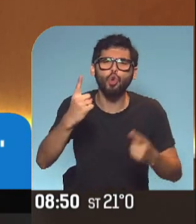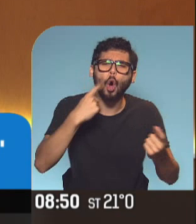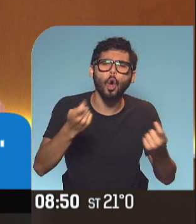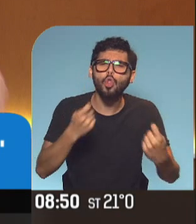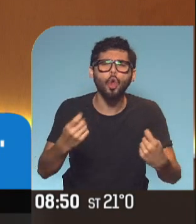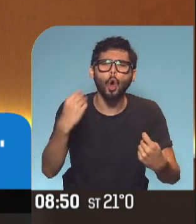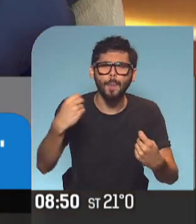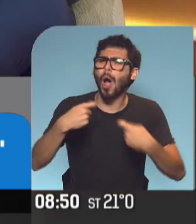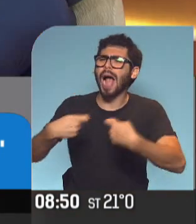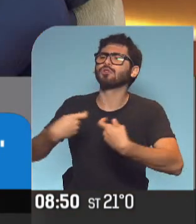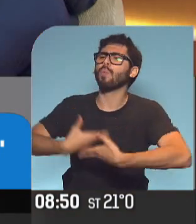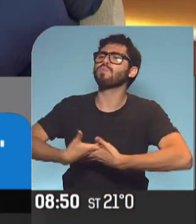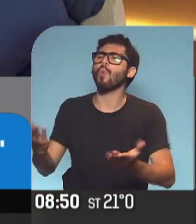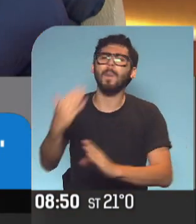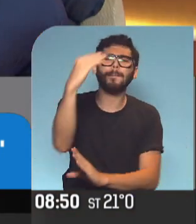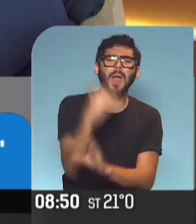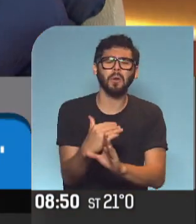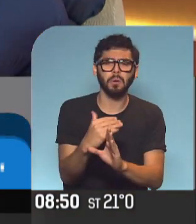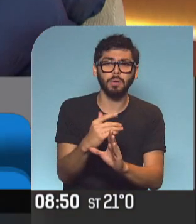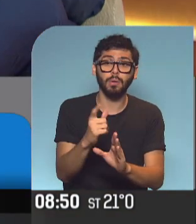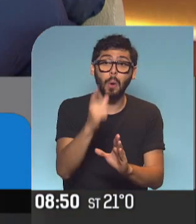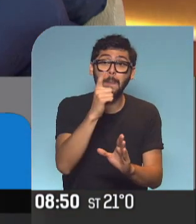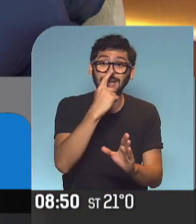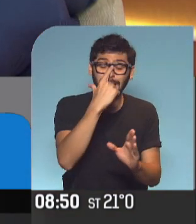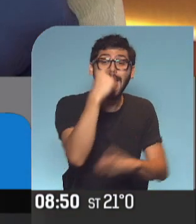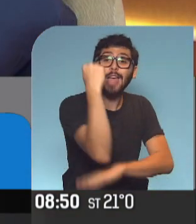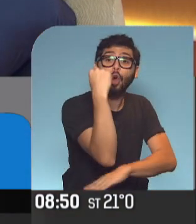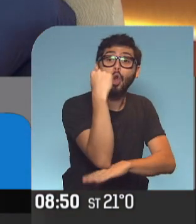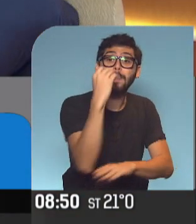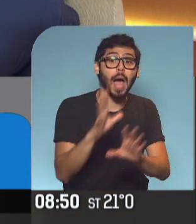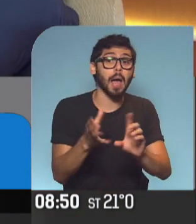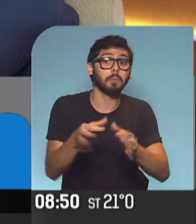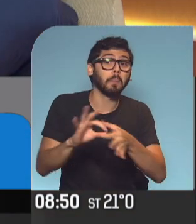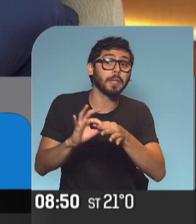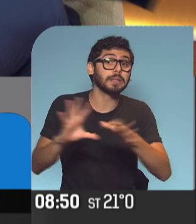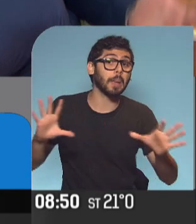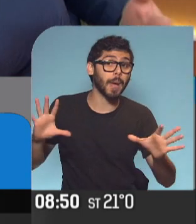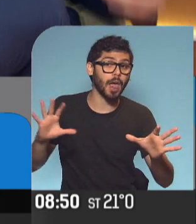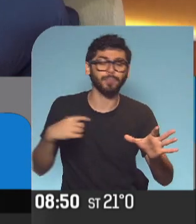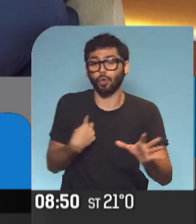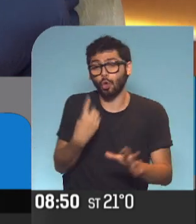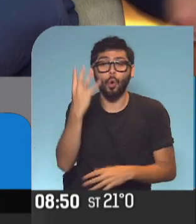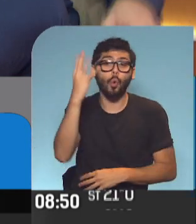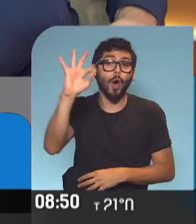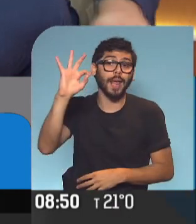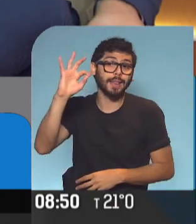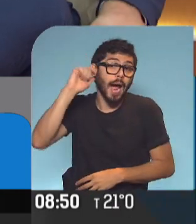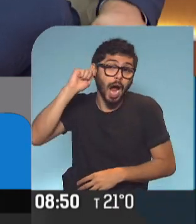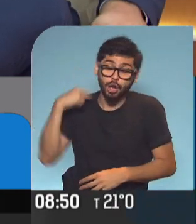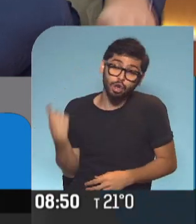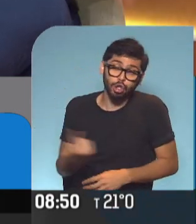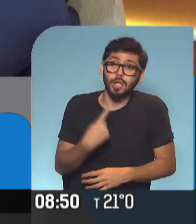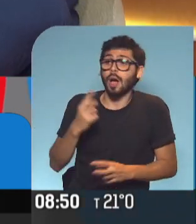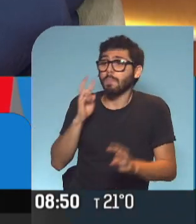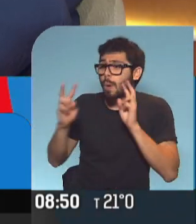terminar con el gasto público habla como si la economía estuviese funcionando en un vacío los que más menos tenemos más de 40 años ya hemos visto por lo menos digamos lo que